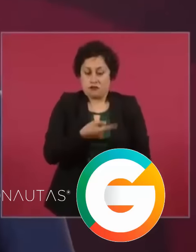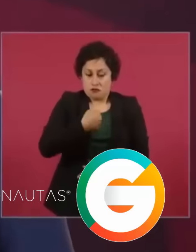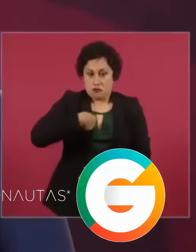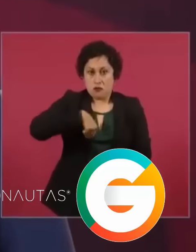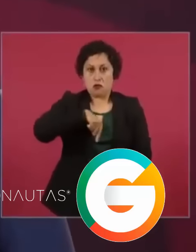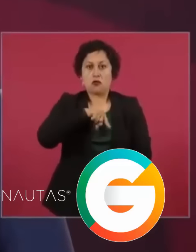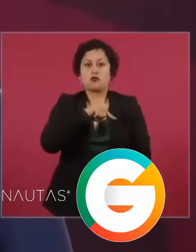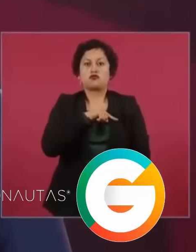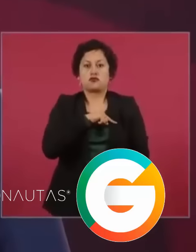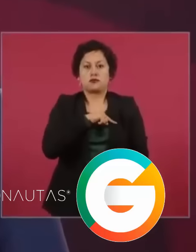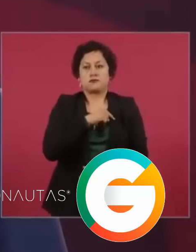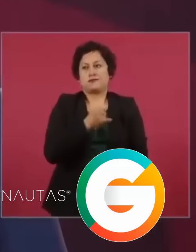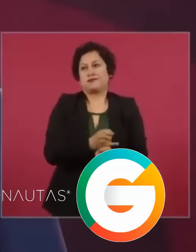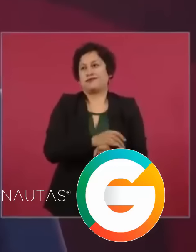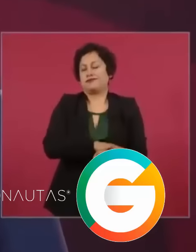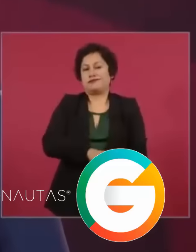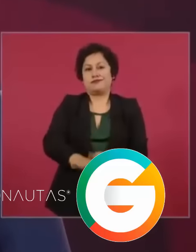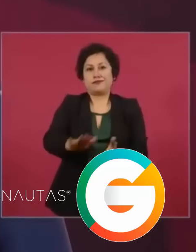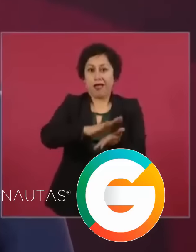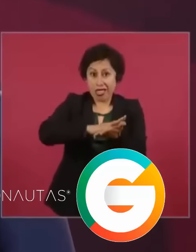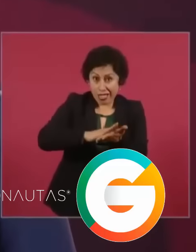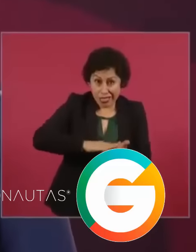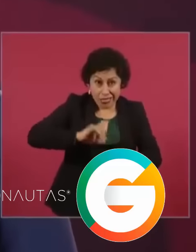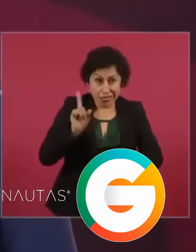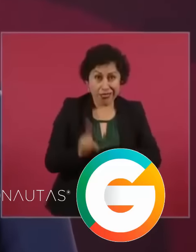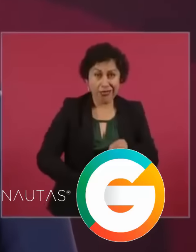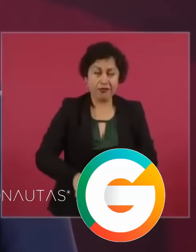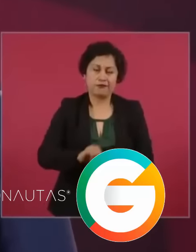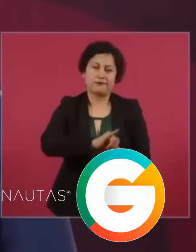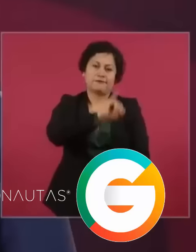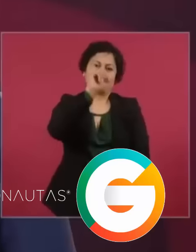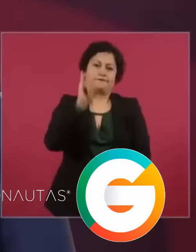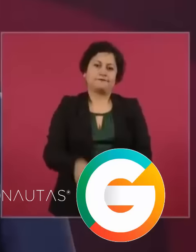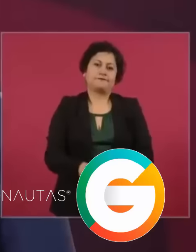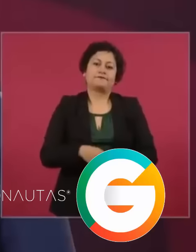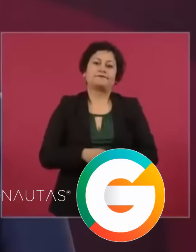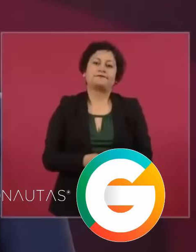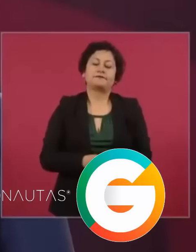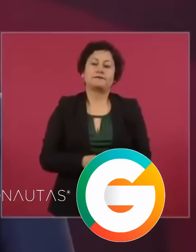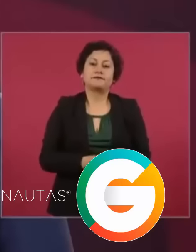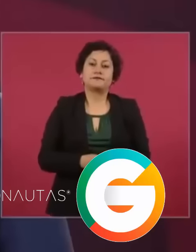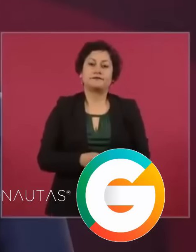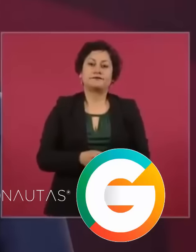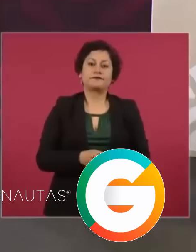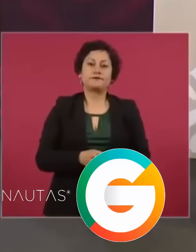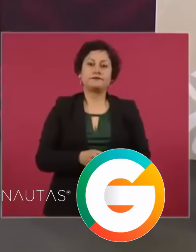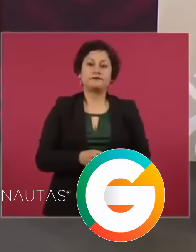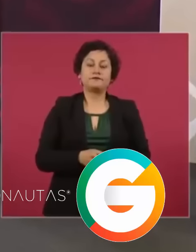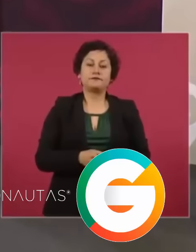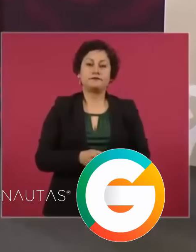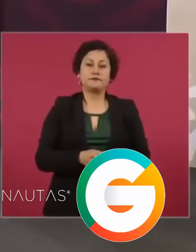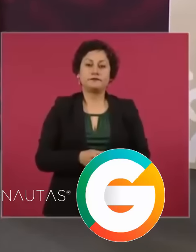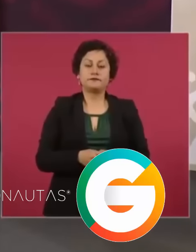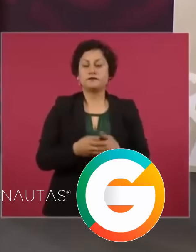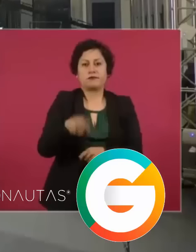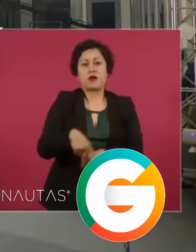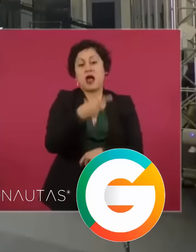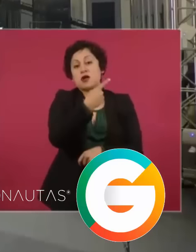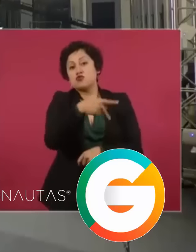población. El presidente señaló que la mejor forma de hacer frente a las críticas de los adversarios de su gobierno es informando sobre lo que